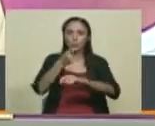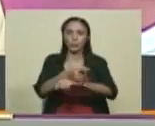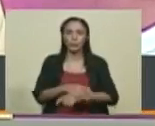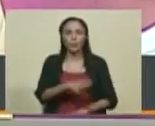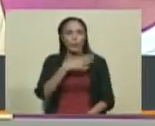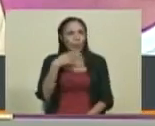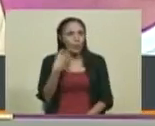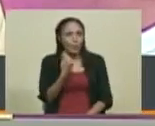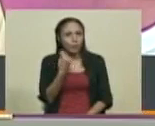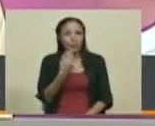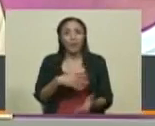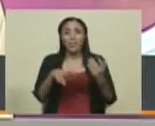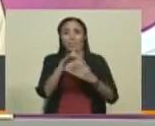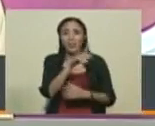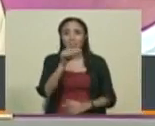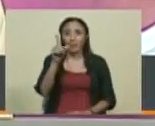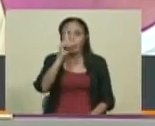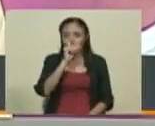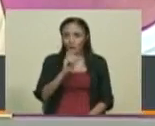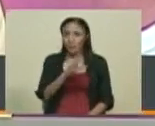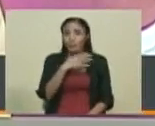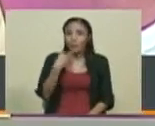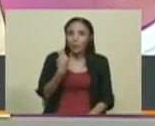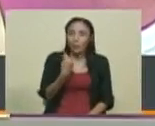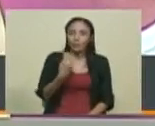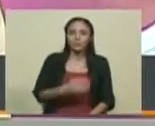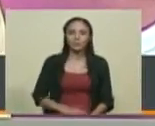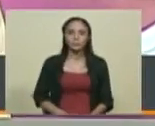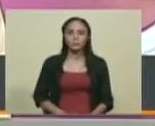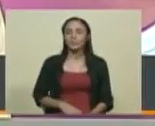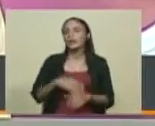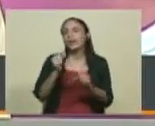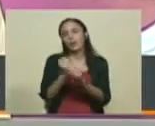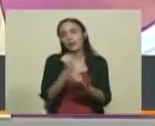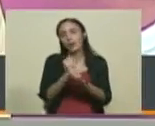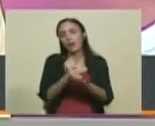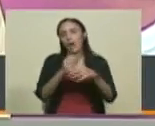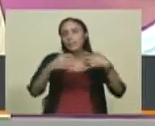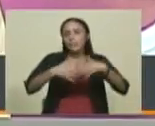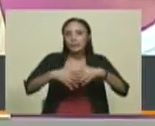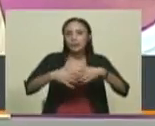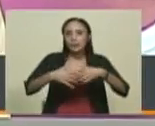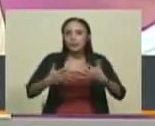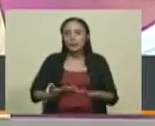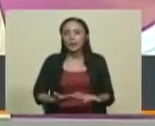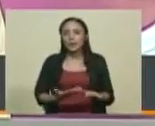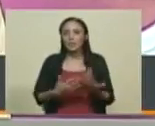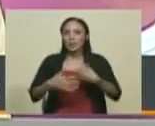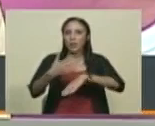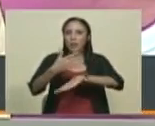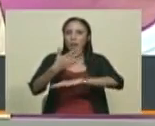jovencito, apenas tiene 31 años, trabaja en la faja petrolífera del Orinoco.